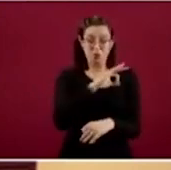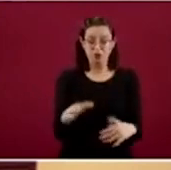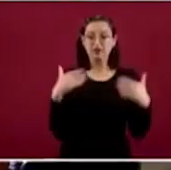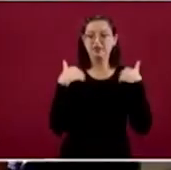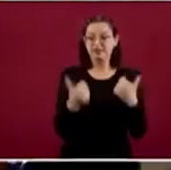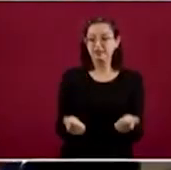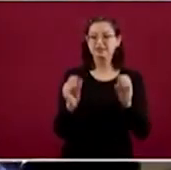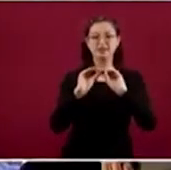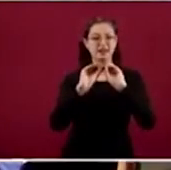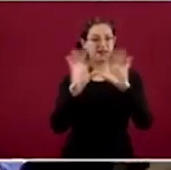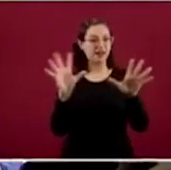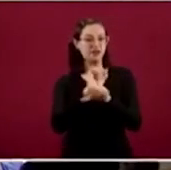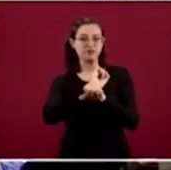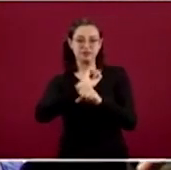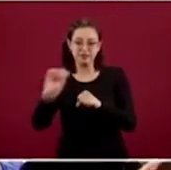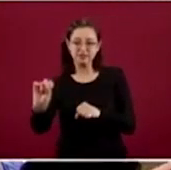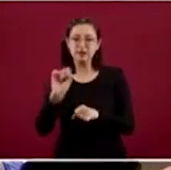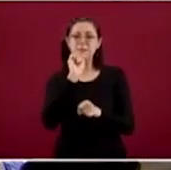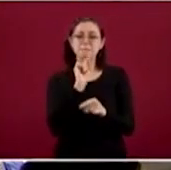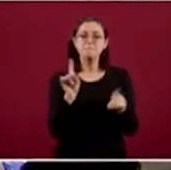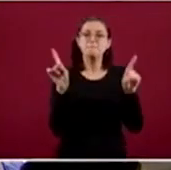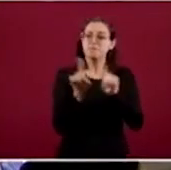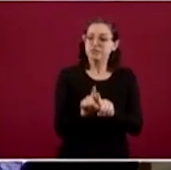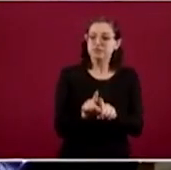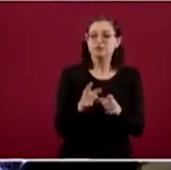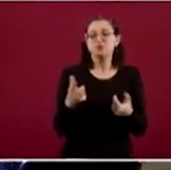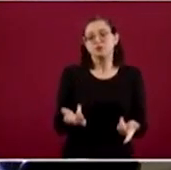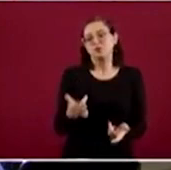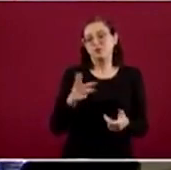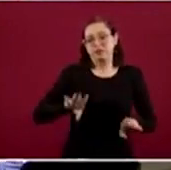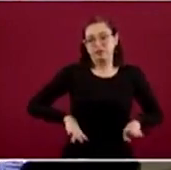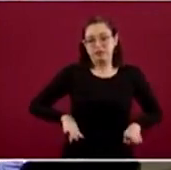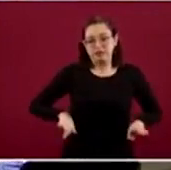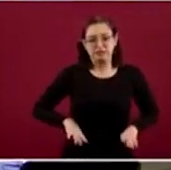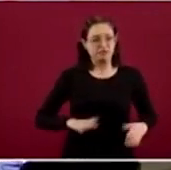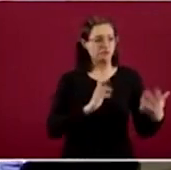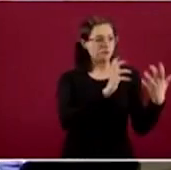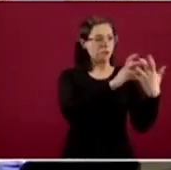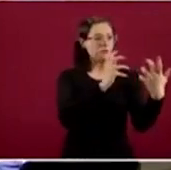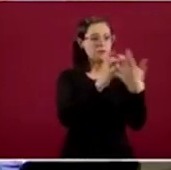de forma sencilla y clara y de acuerdo, digamos, a nuestras propias capacidades.